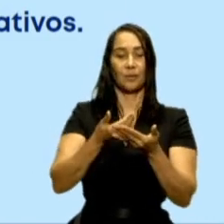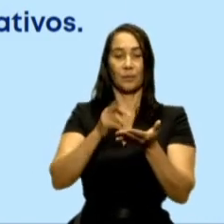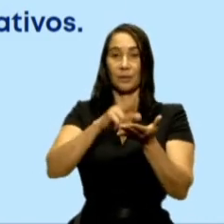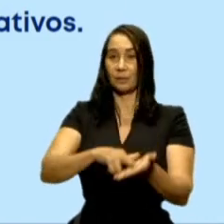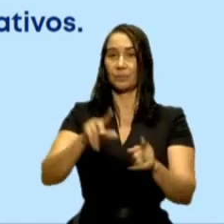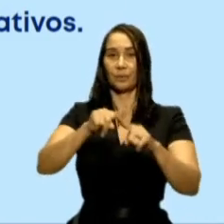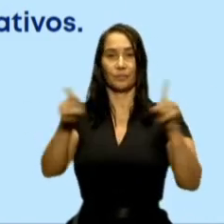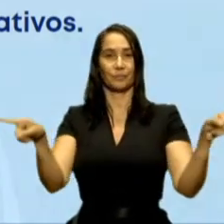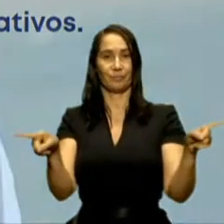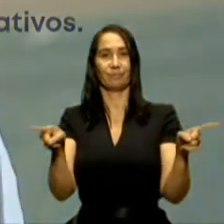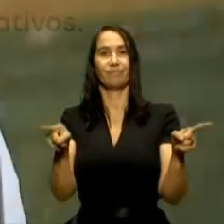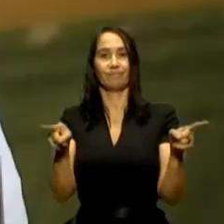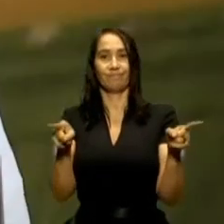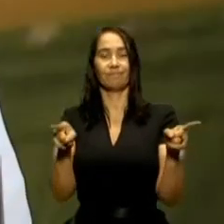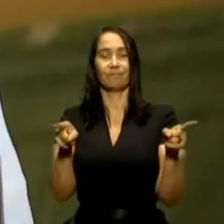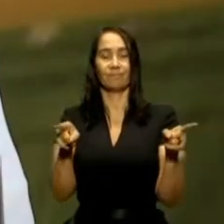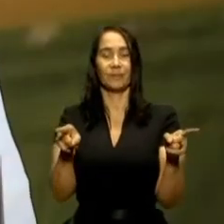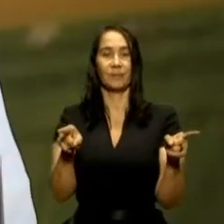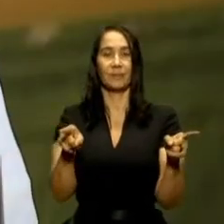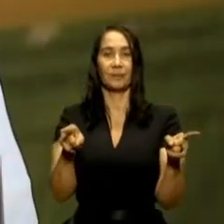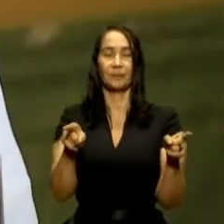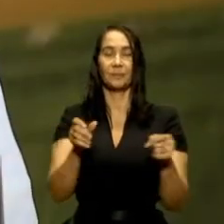mismo resultado. ¿Por qué?